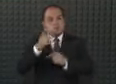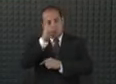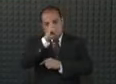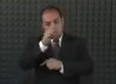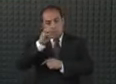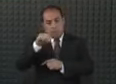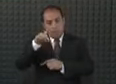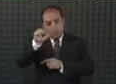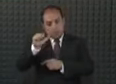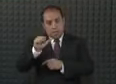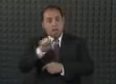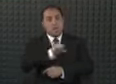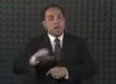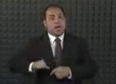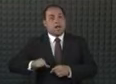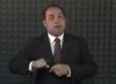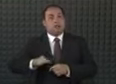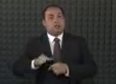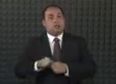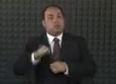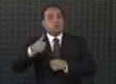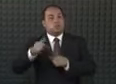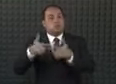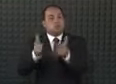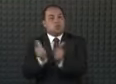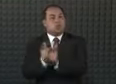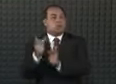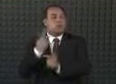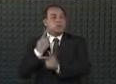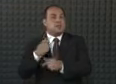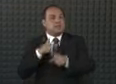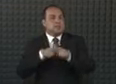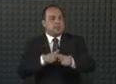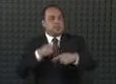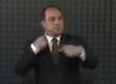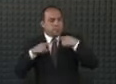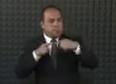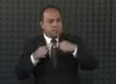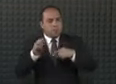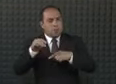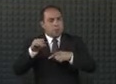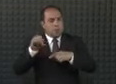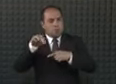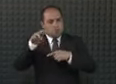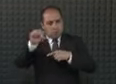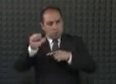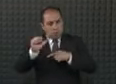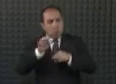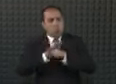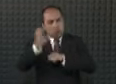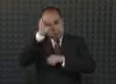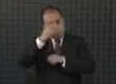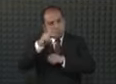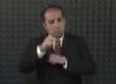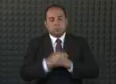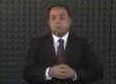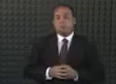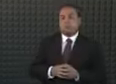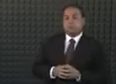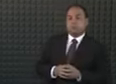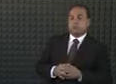en alcaldías de oposición. ¿Siguen, digamos, esta disputa con Morena? ¿Cuál es su opinión al respecto? Pues